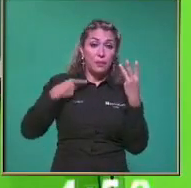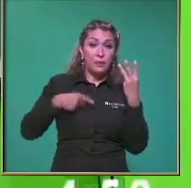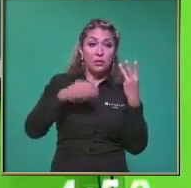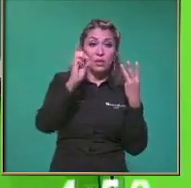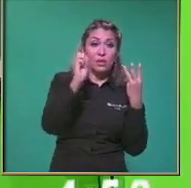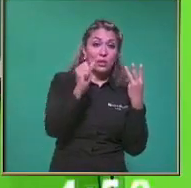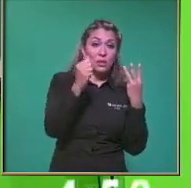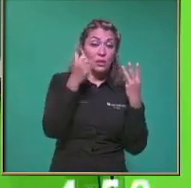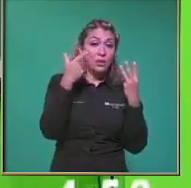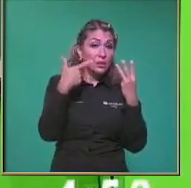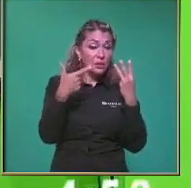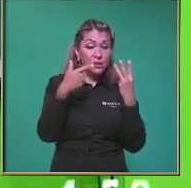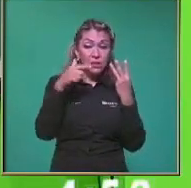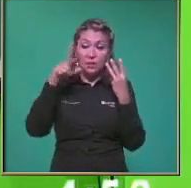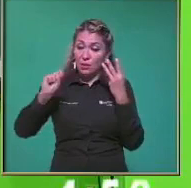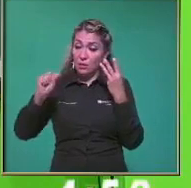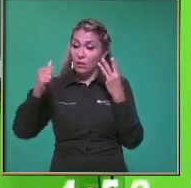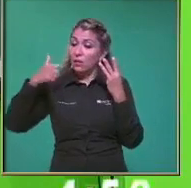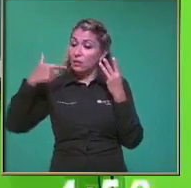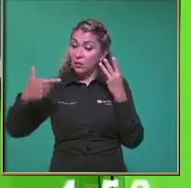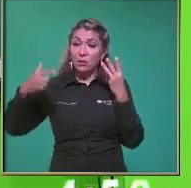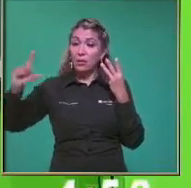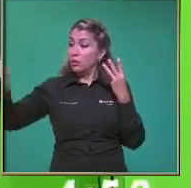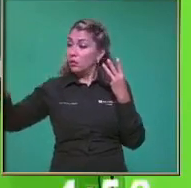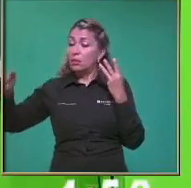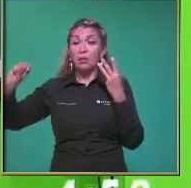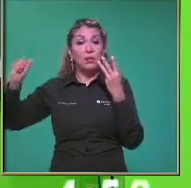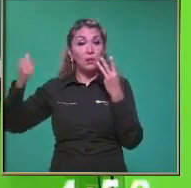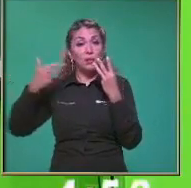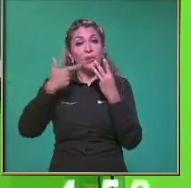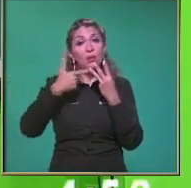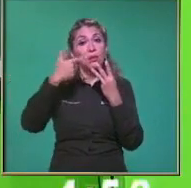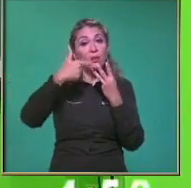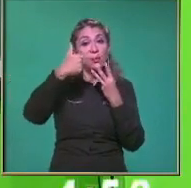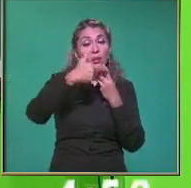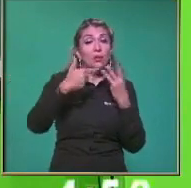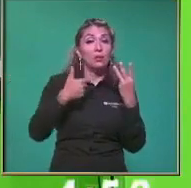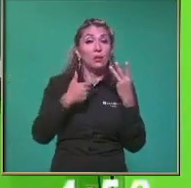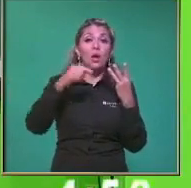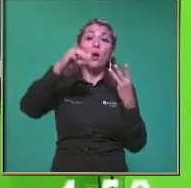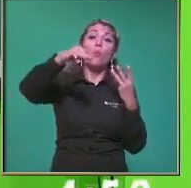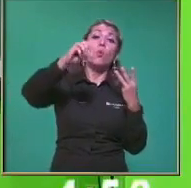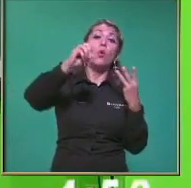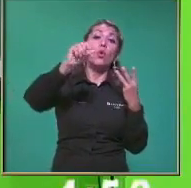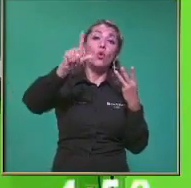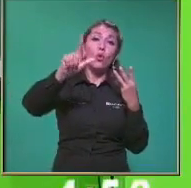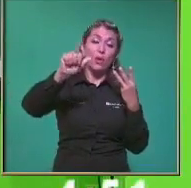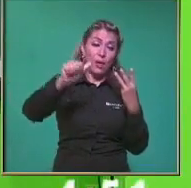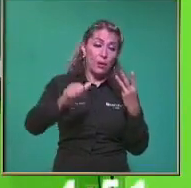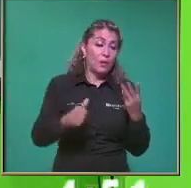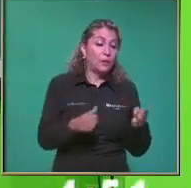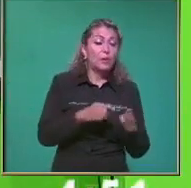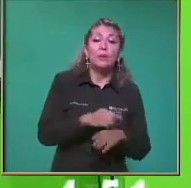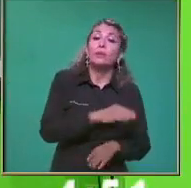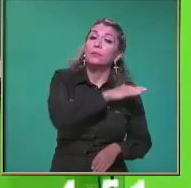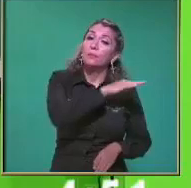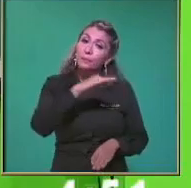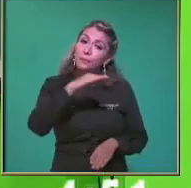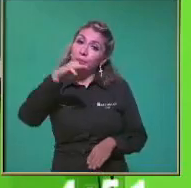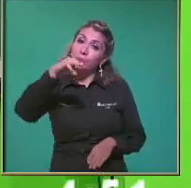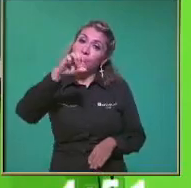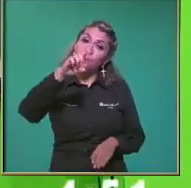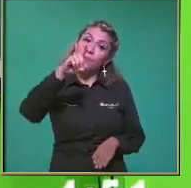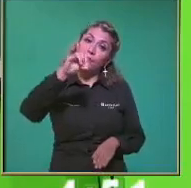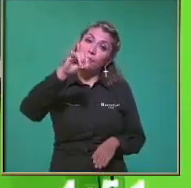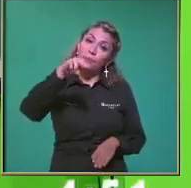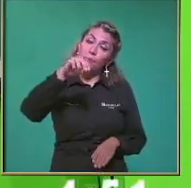67 años. ¿Sí? Luego, ¿cuál será la mediana? Bueno, la mediana es acomodar todos los datos, ya